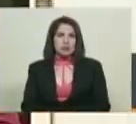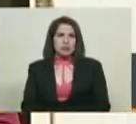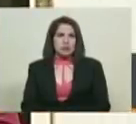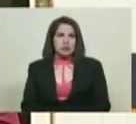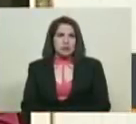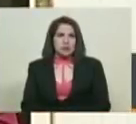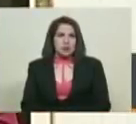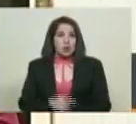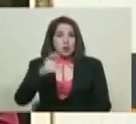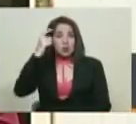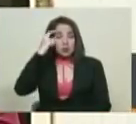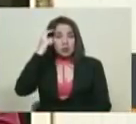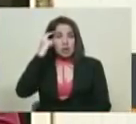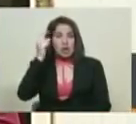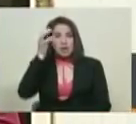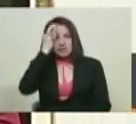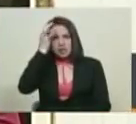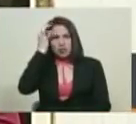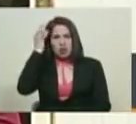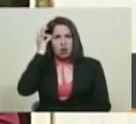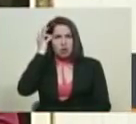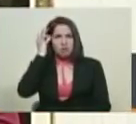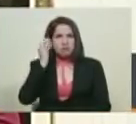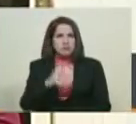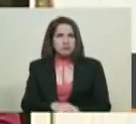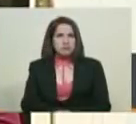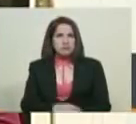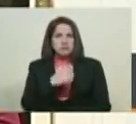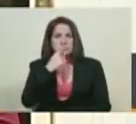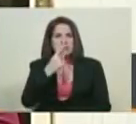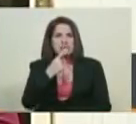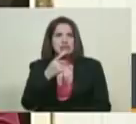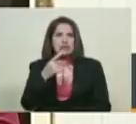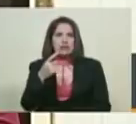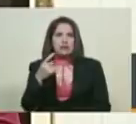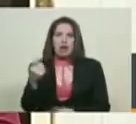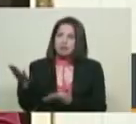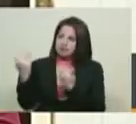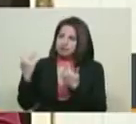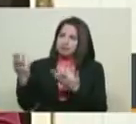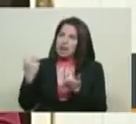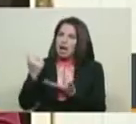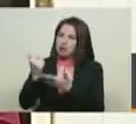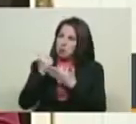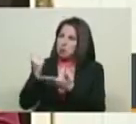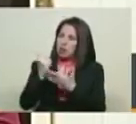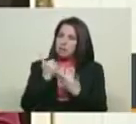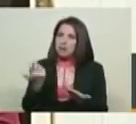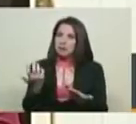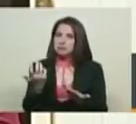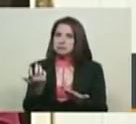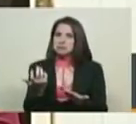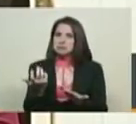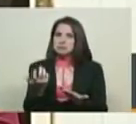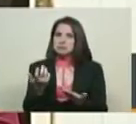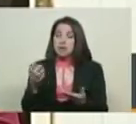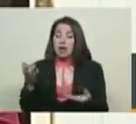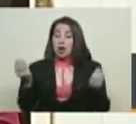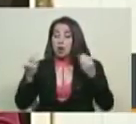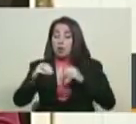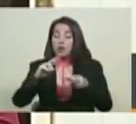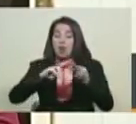Un día Juan Manuel Santos, tratando de halagarme para que lo ayudara en el acuerdo de paz con la